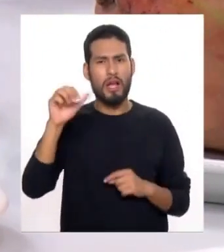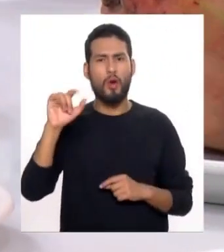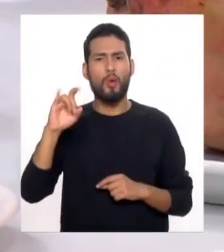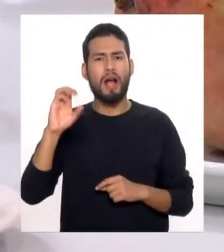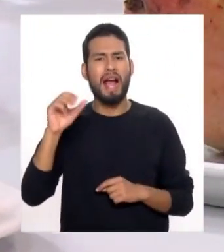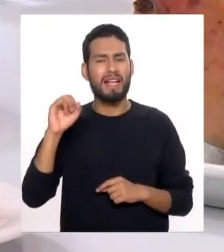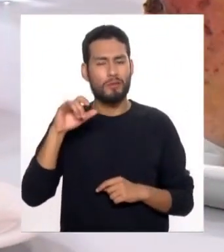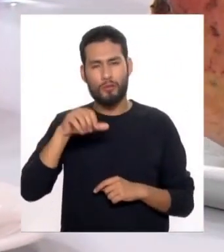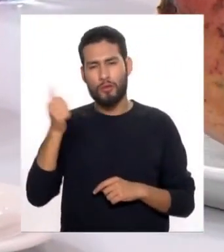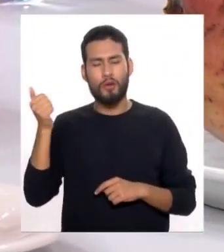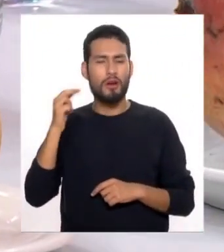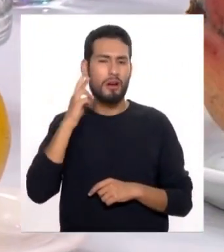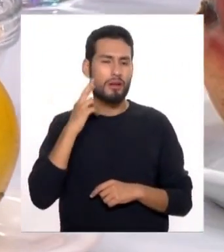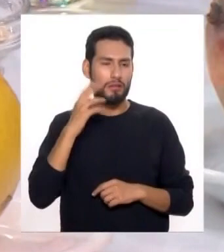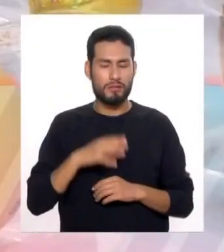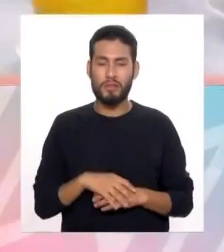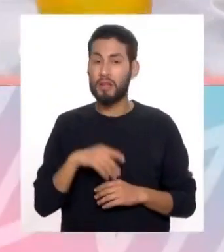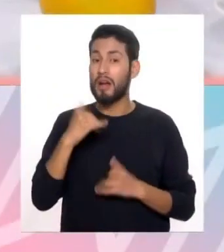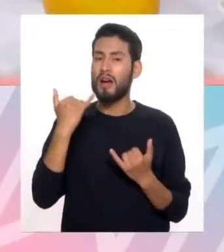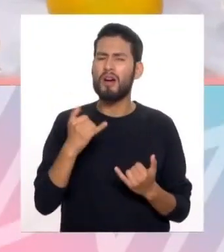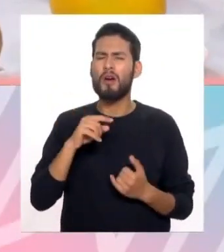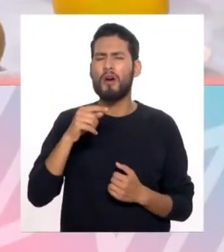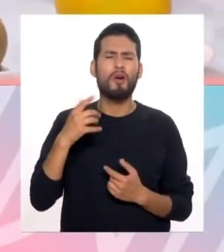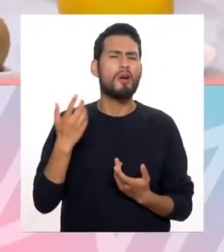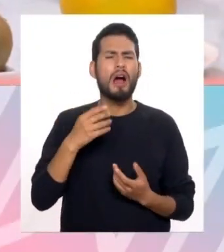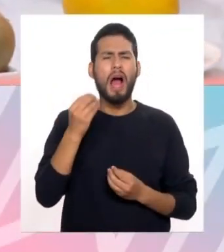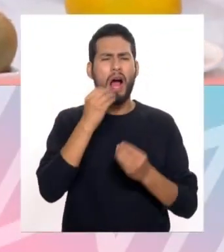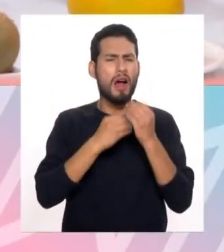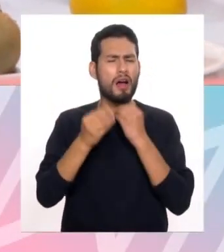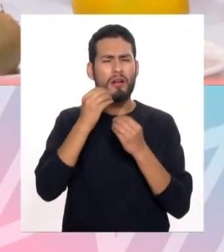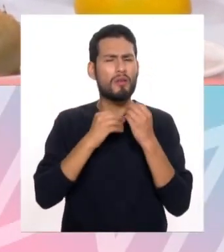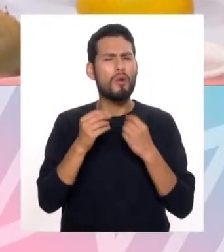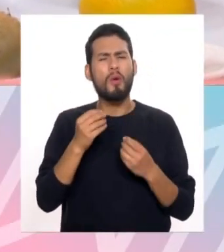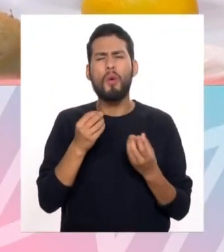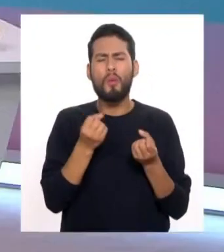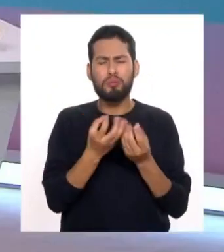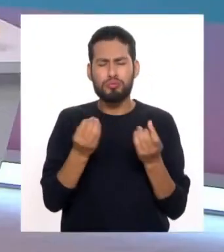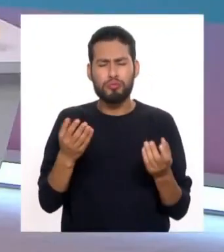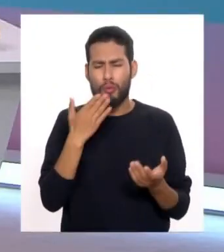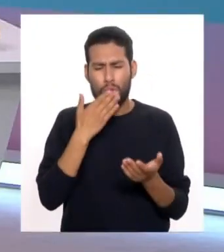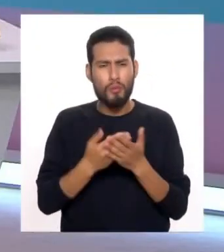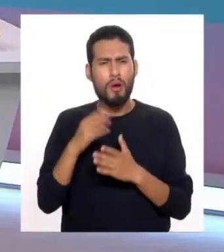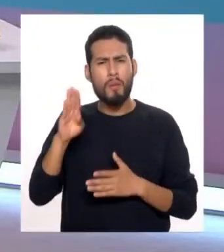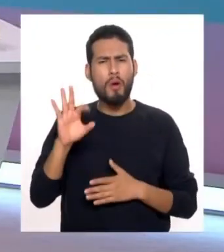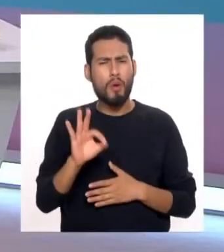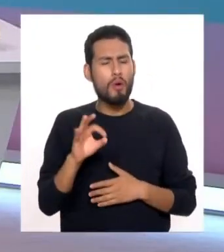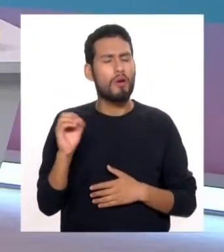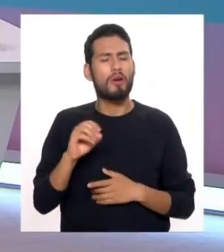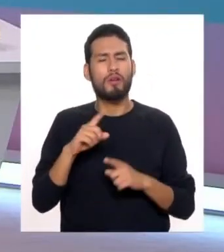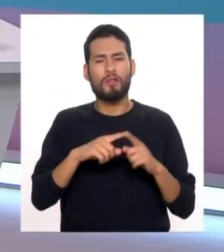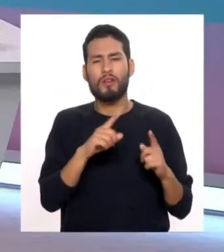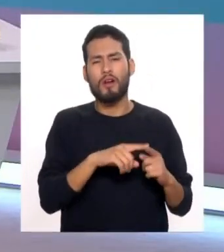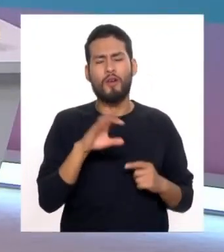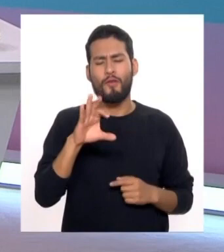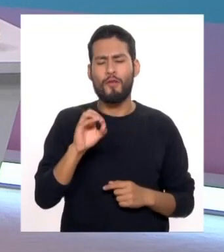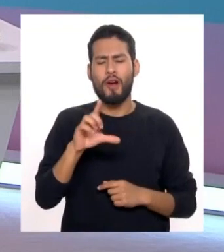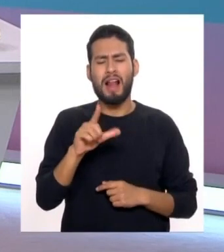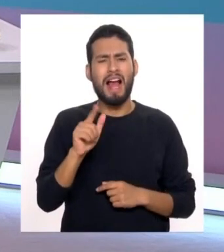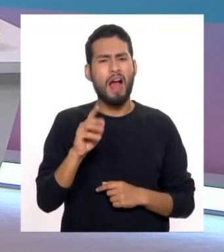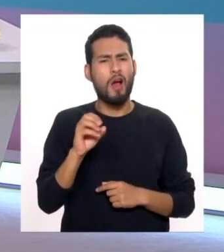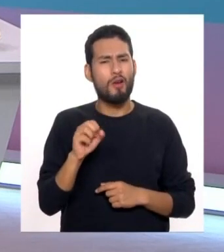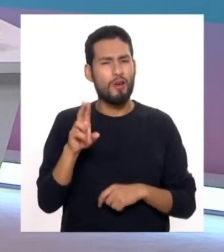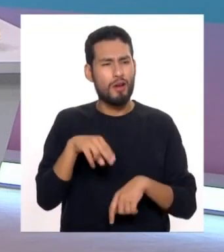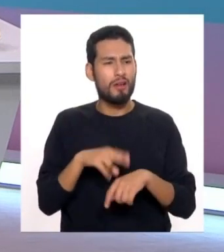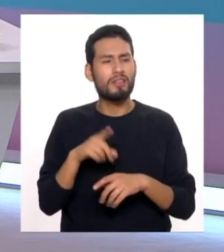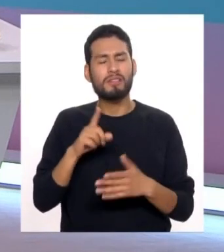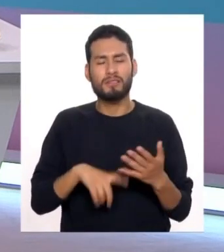son esos alimentos ricos en vitamina B9 o ácido fólico o folatos de forma natural? Todo lo que